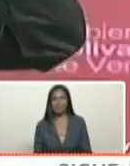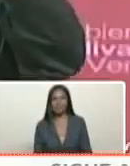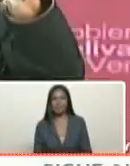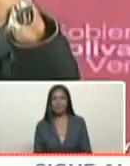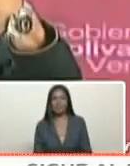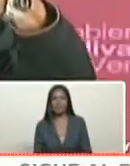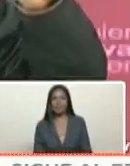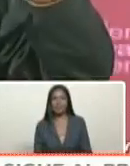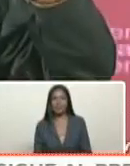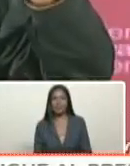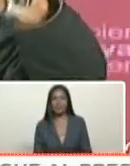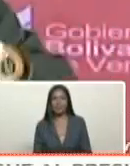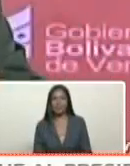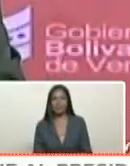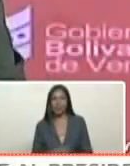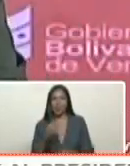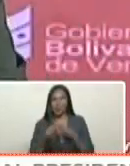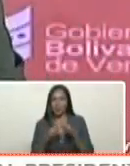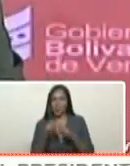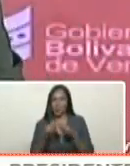Es así, ¿no?